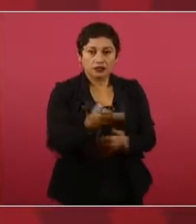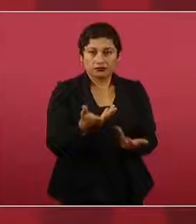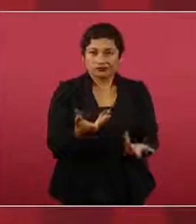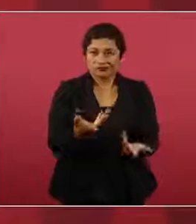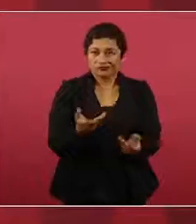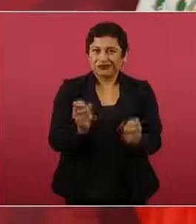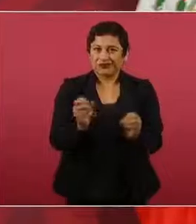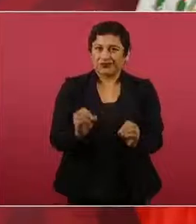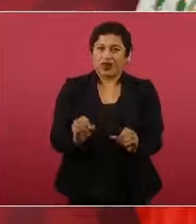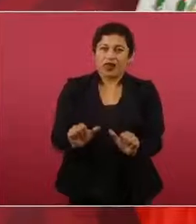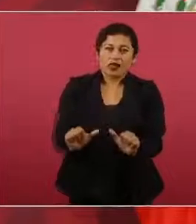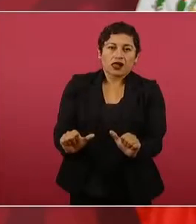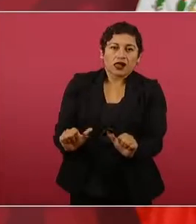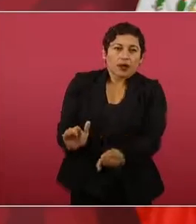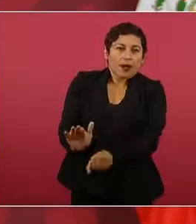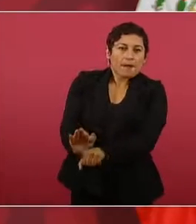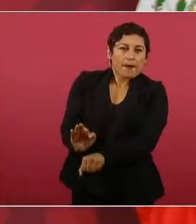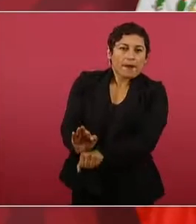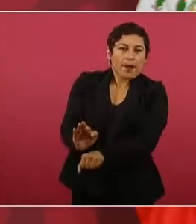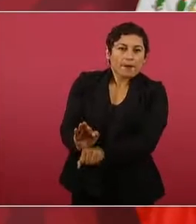de privilegios,